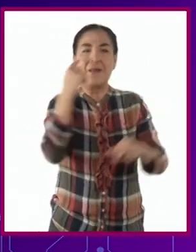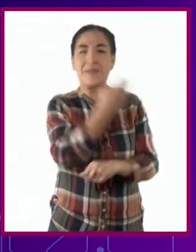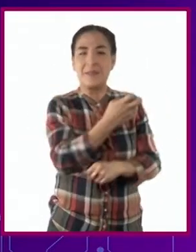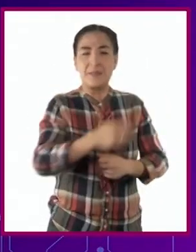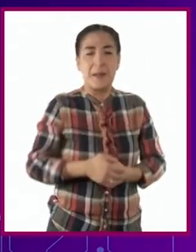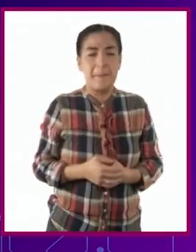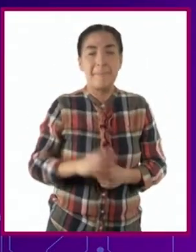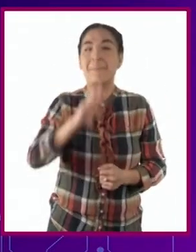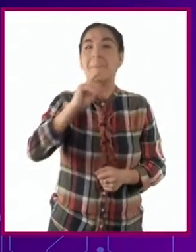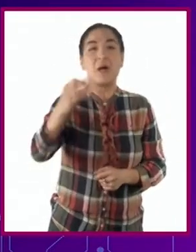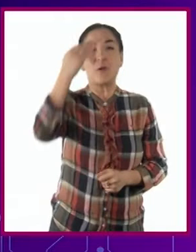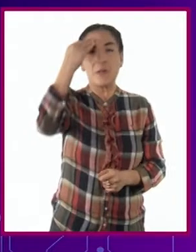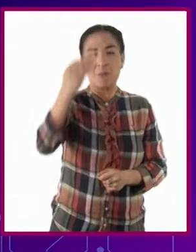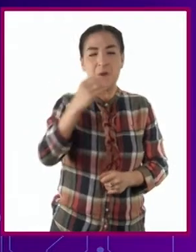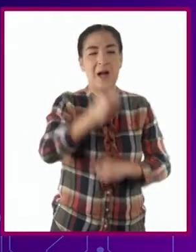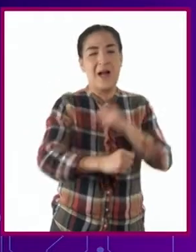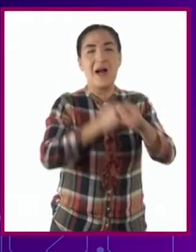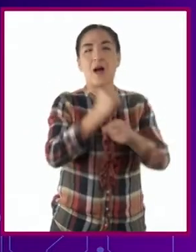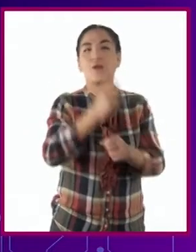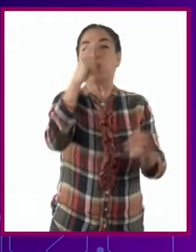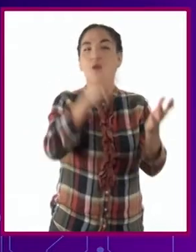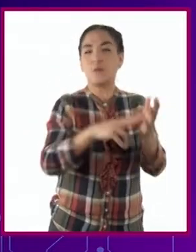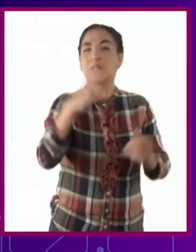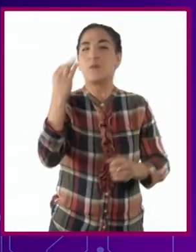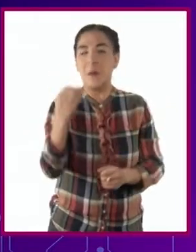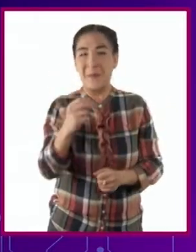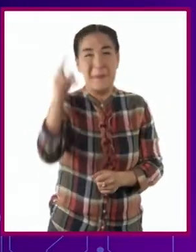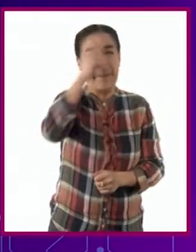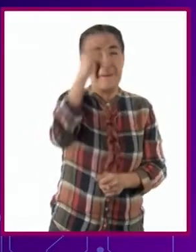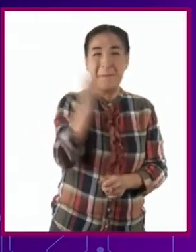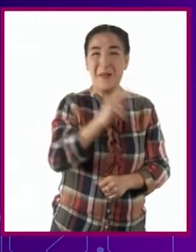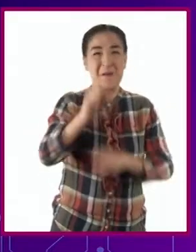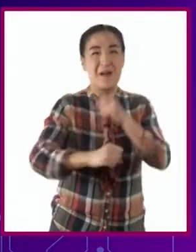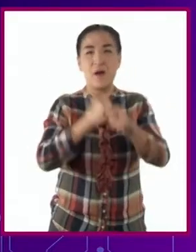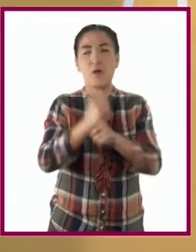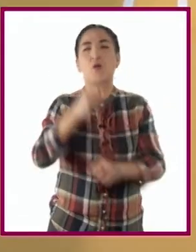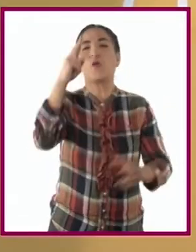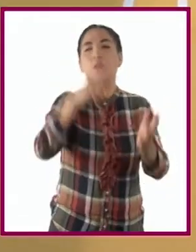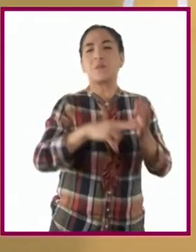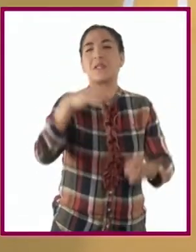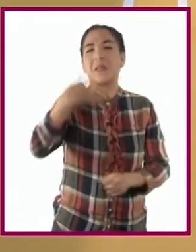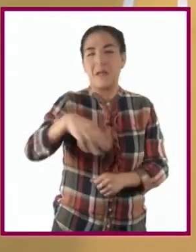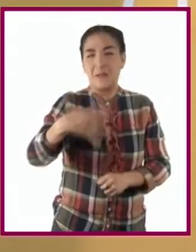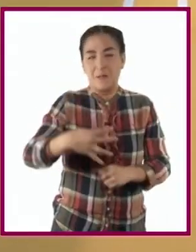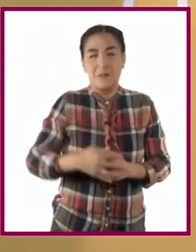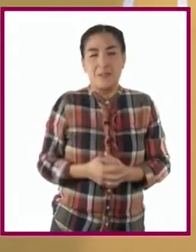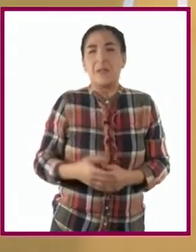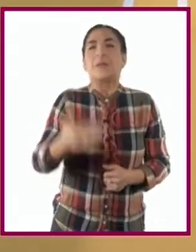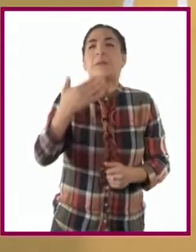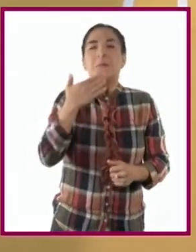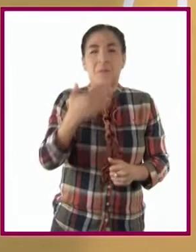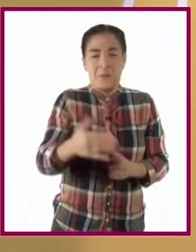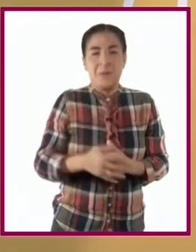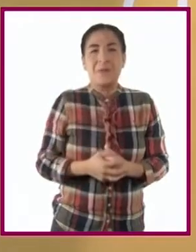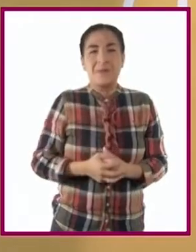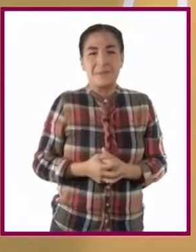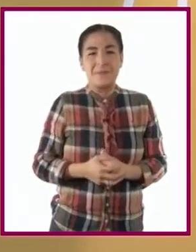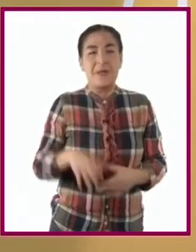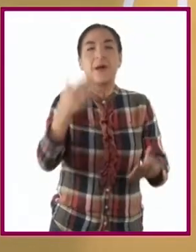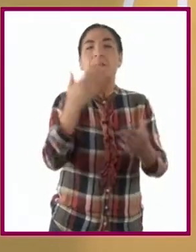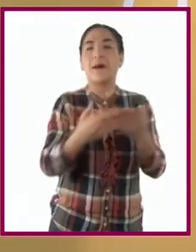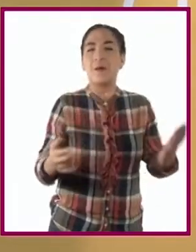mejor tiempo fue en el año 2009 y el peor en el año 2014. Es correcto, colega.